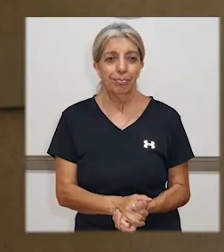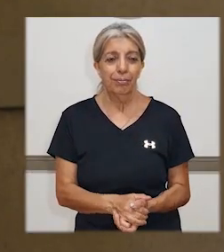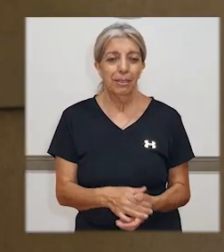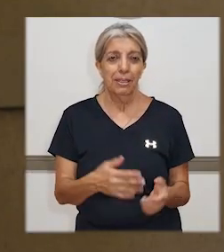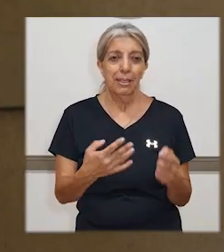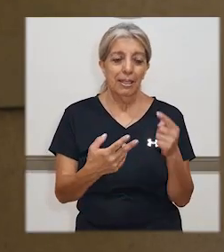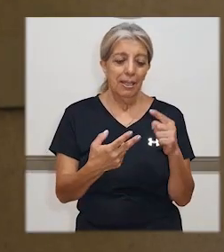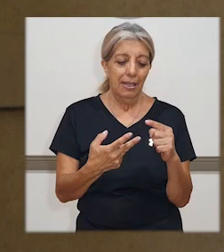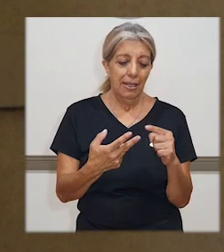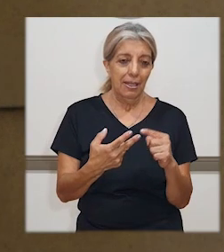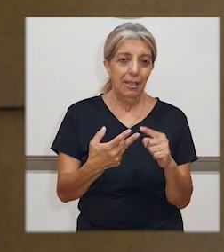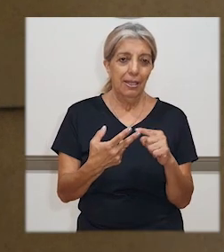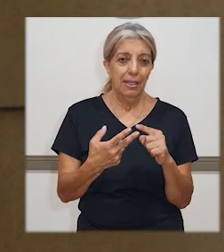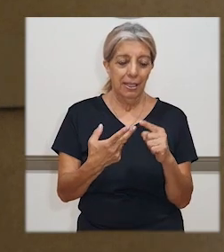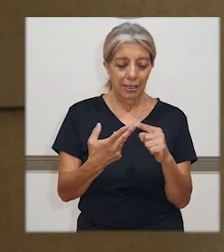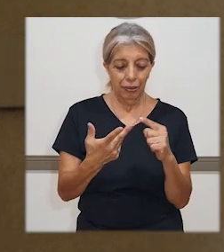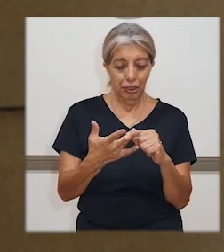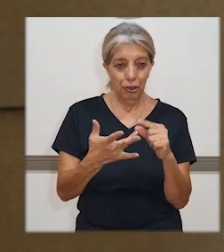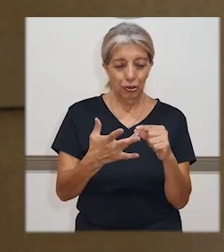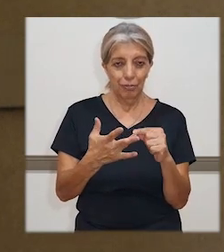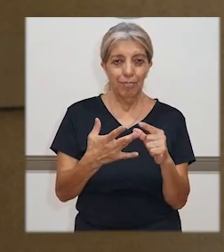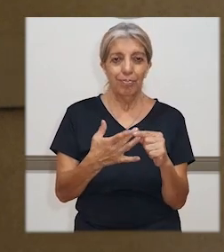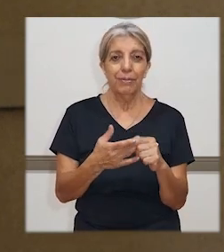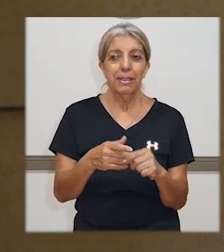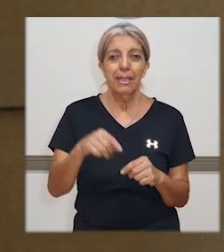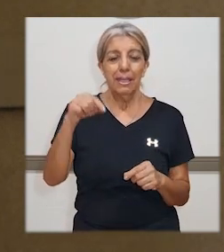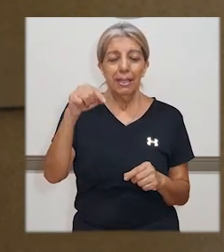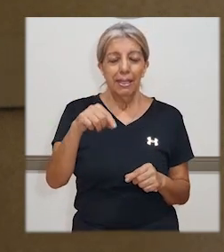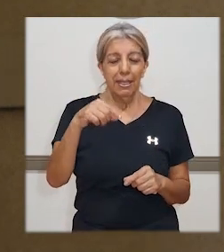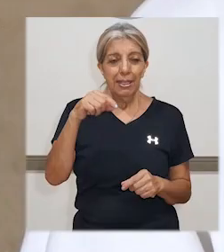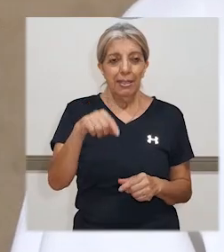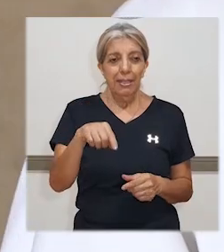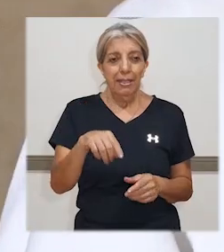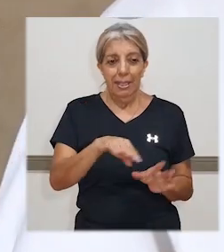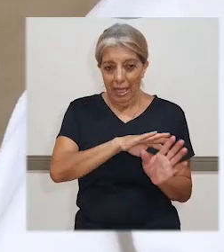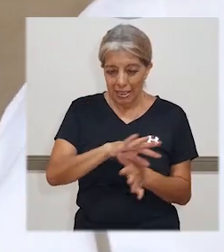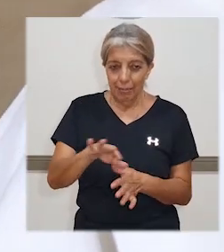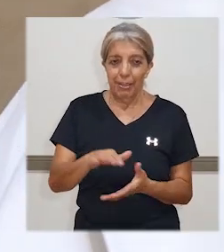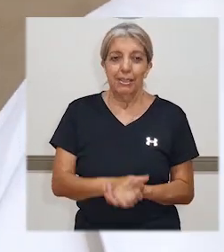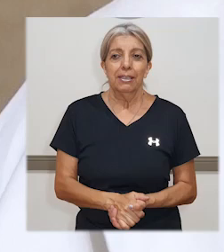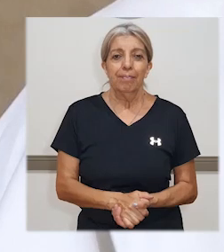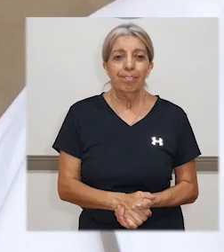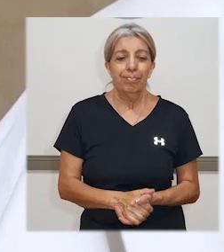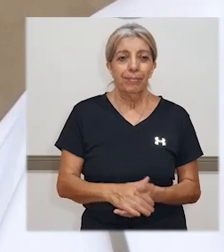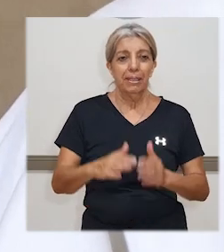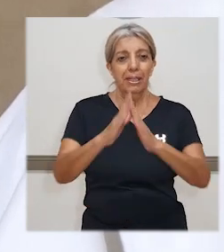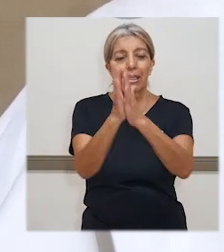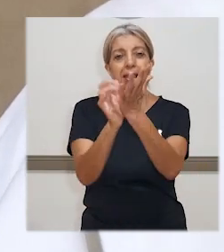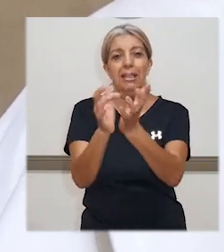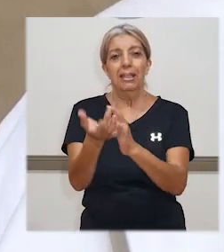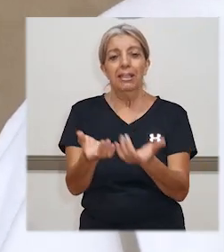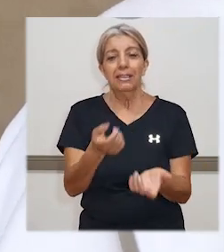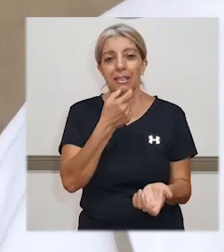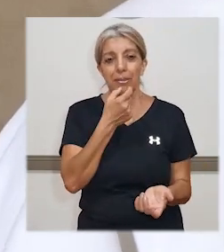en la Iglesia de Mendoza estamos viviendo como el mes vocacional y lo queremos vivir al ritmo del camino de la Iglesia